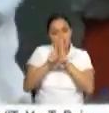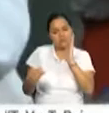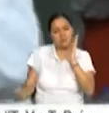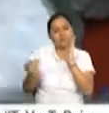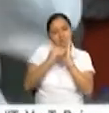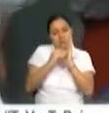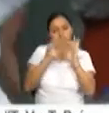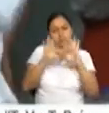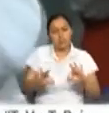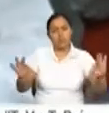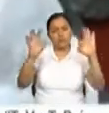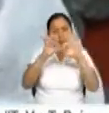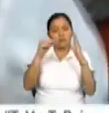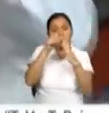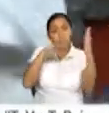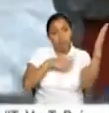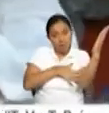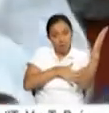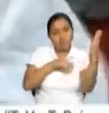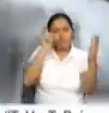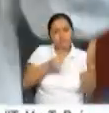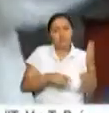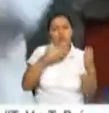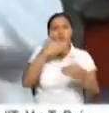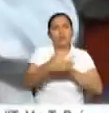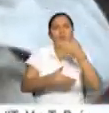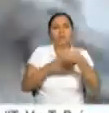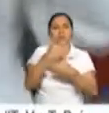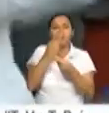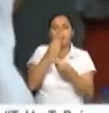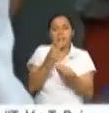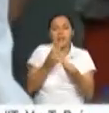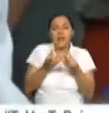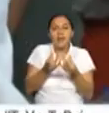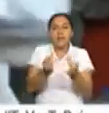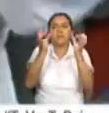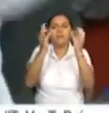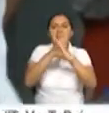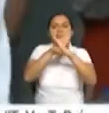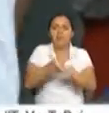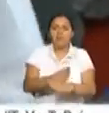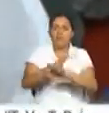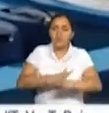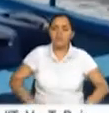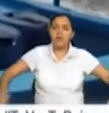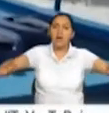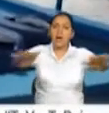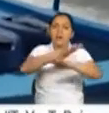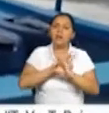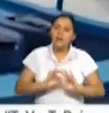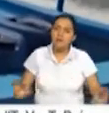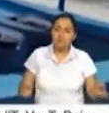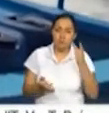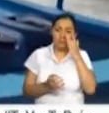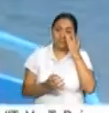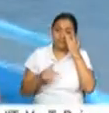pronuncie en un proyecto que venga con calidad de limpiar al mar la provincia de